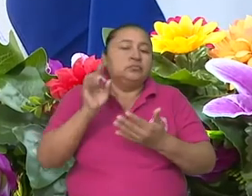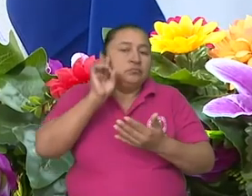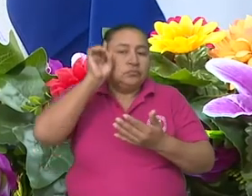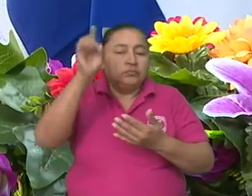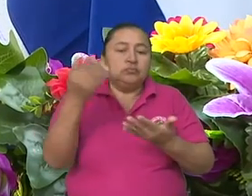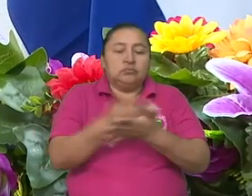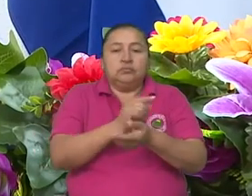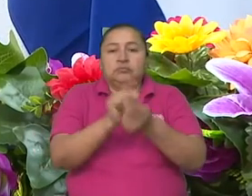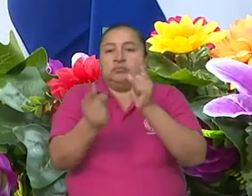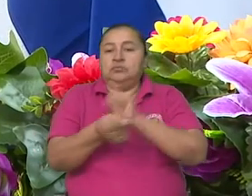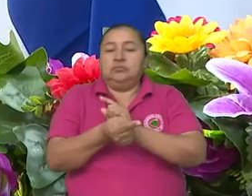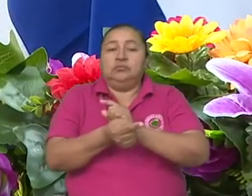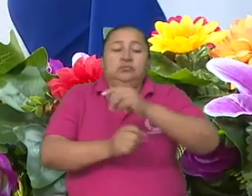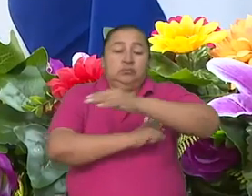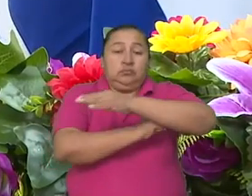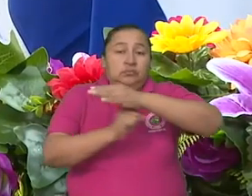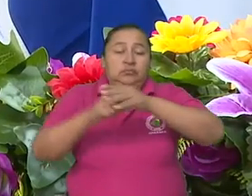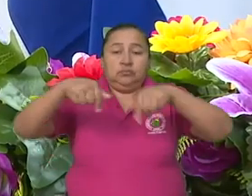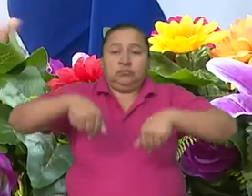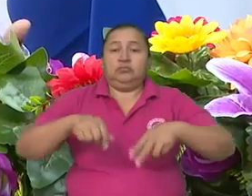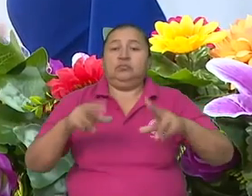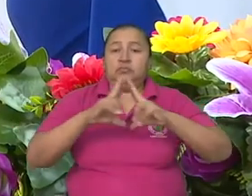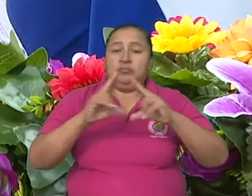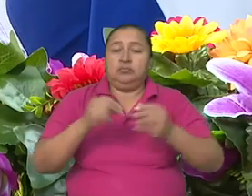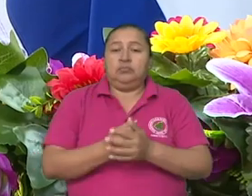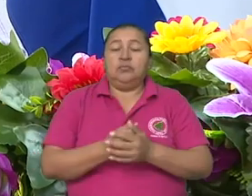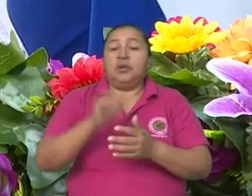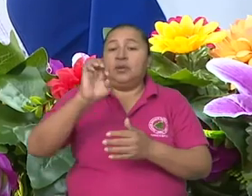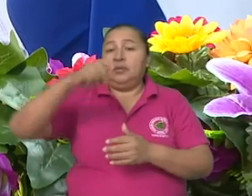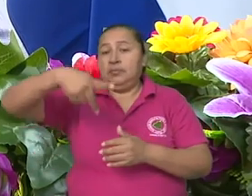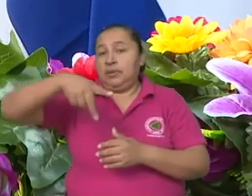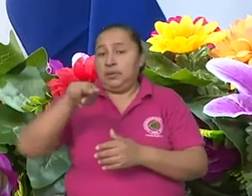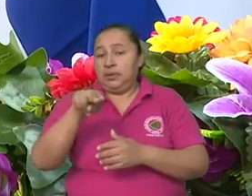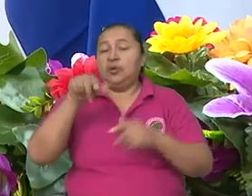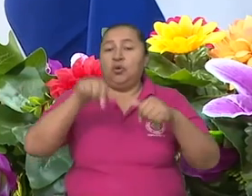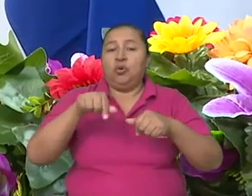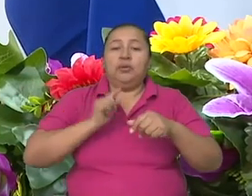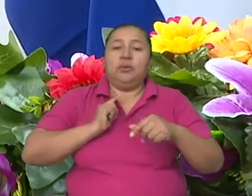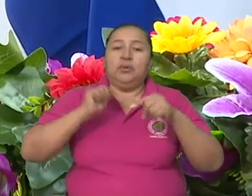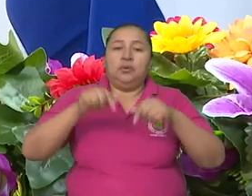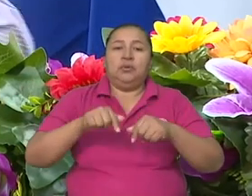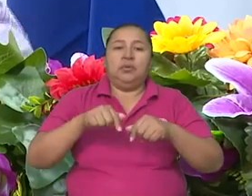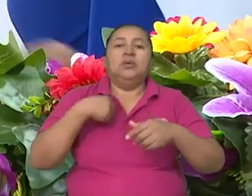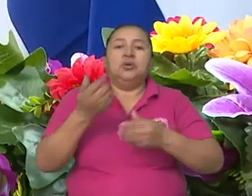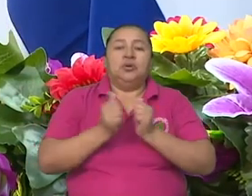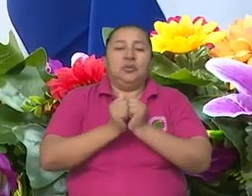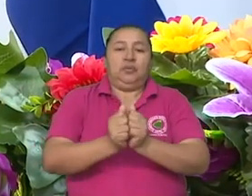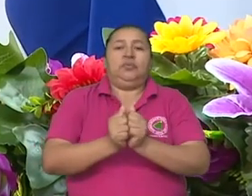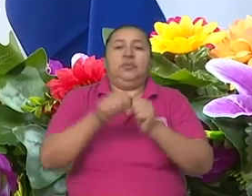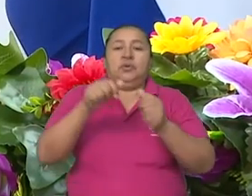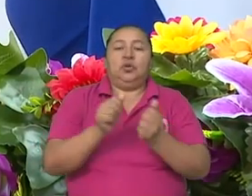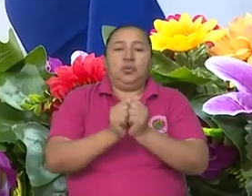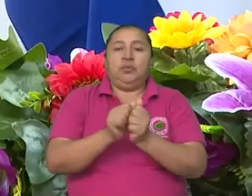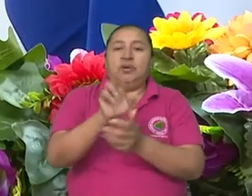y modernización portuaria en Nicaragua. Desde la empresa portuaria, pues hoy contamos con la compañía del